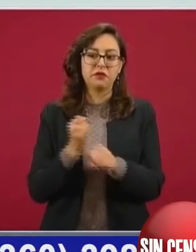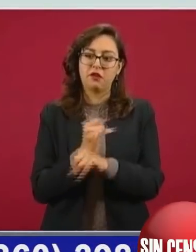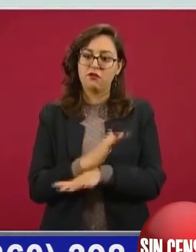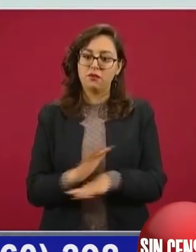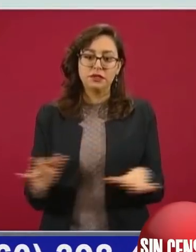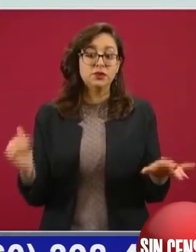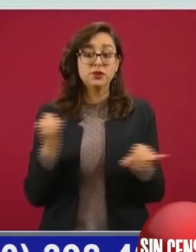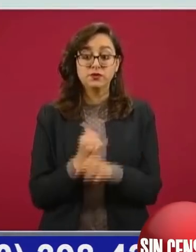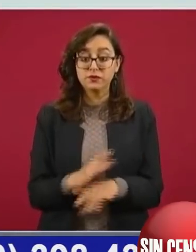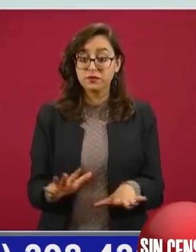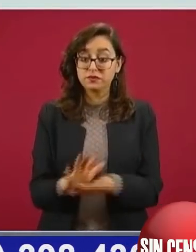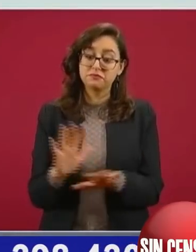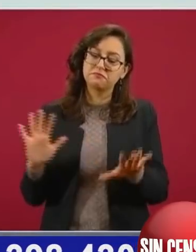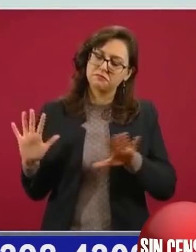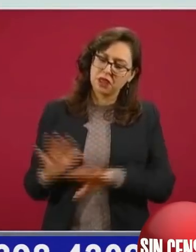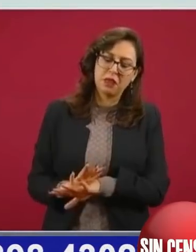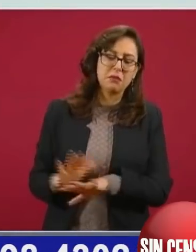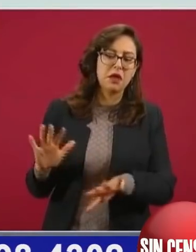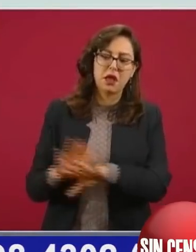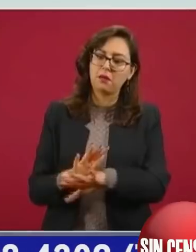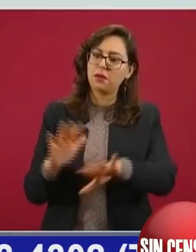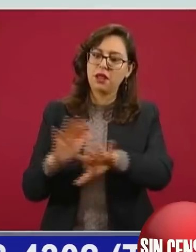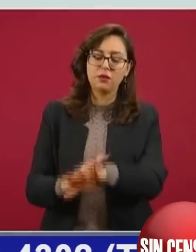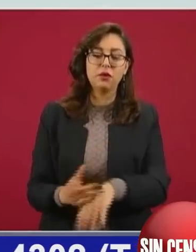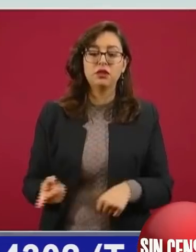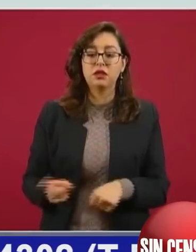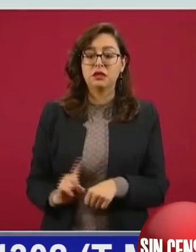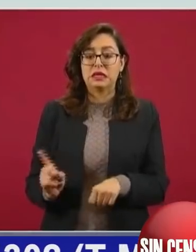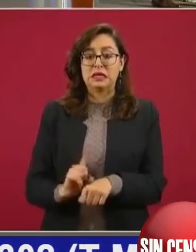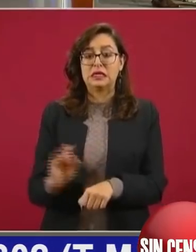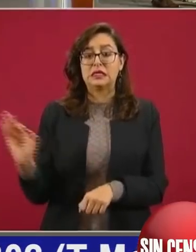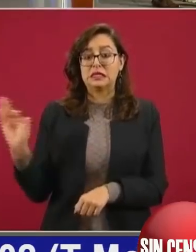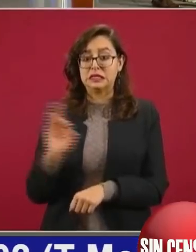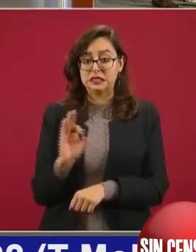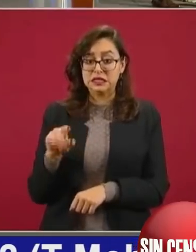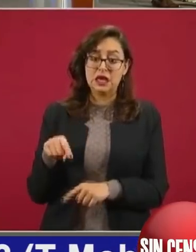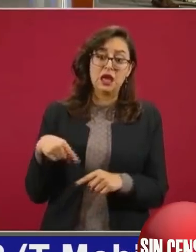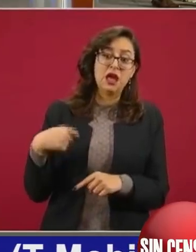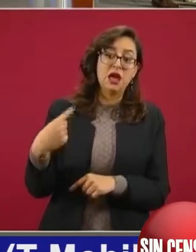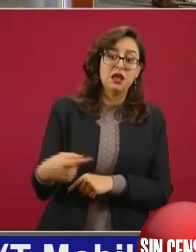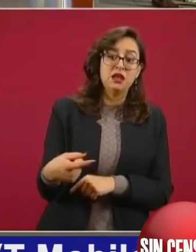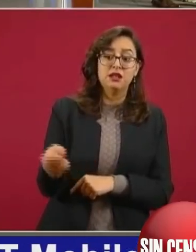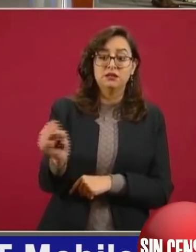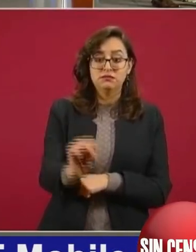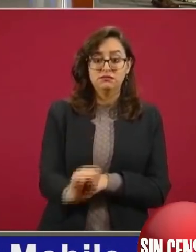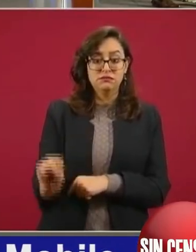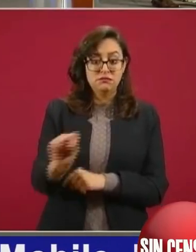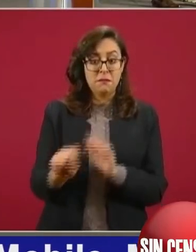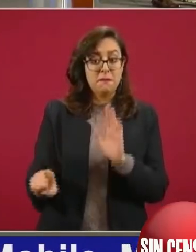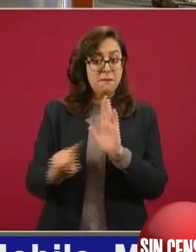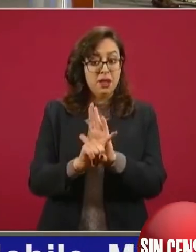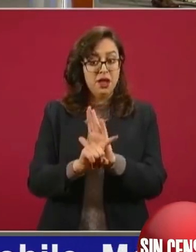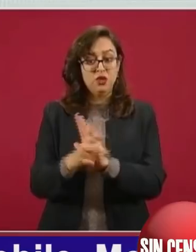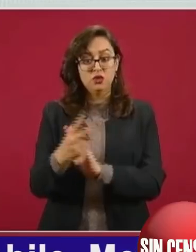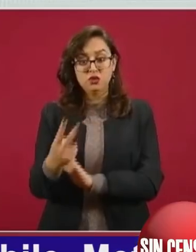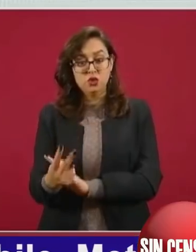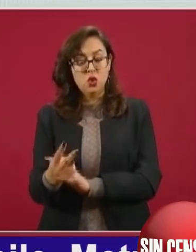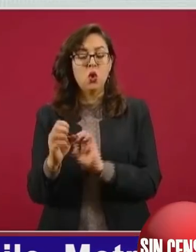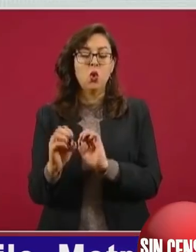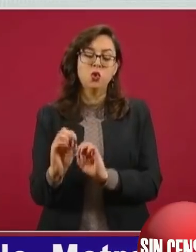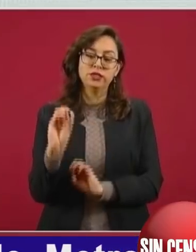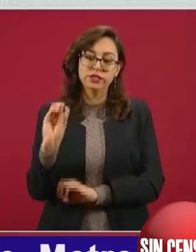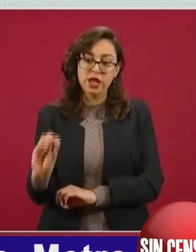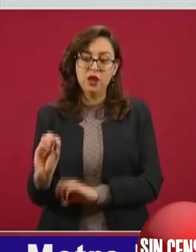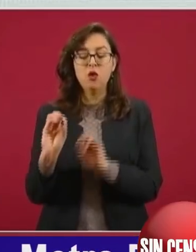podría ser que al final de la semana, cuando lleguemos al sábado, este menos 2 quizá ya no sea menos 2, quizá sea un 0 o